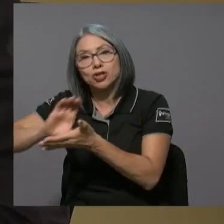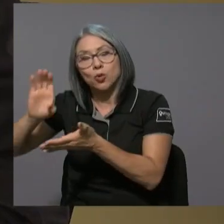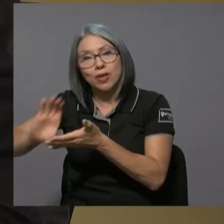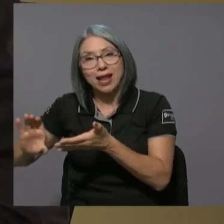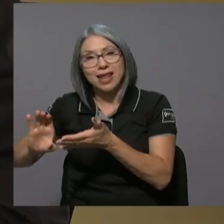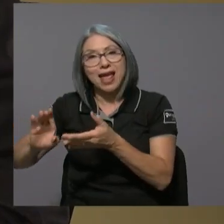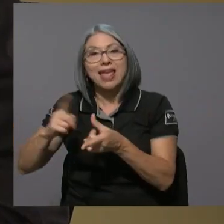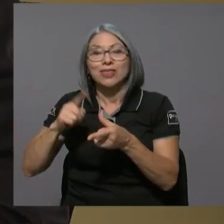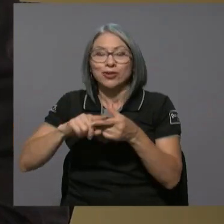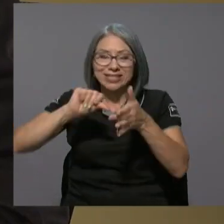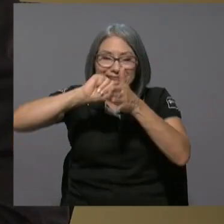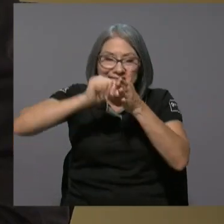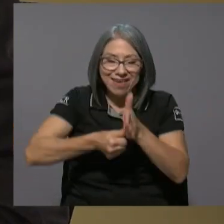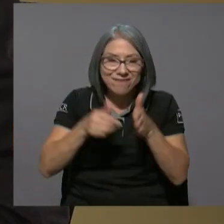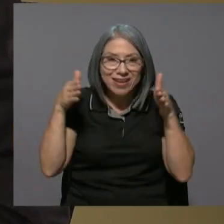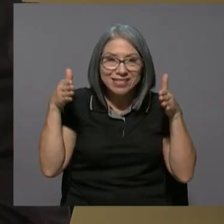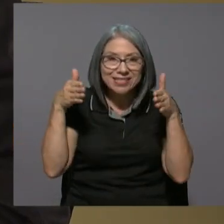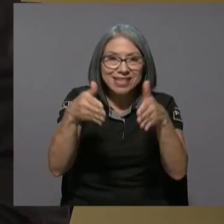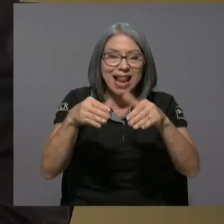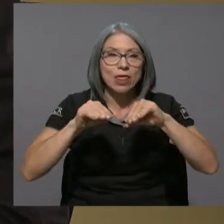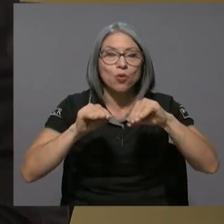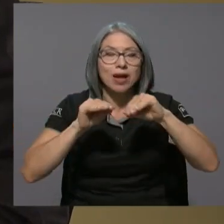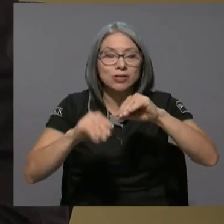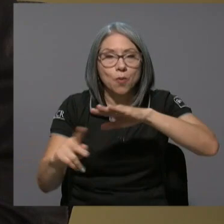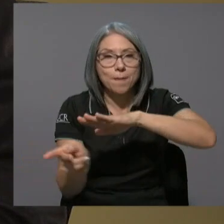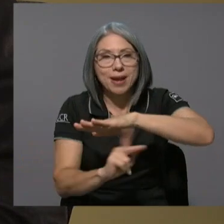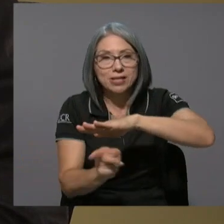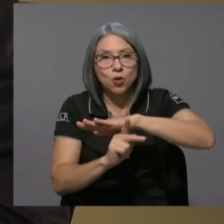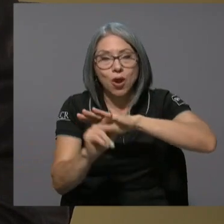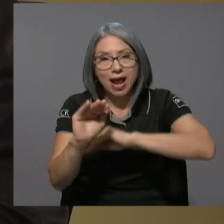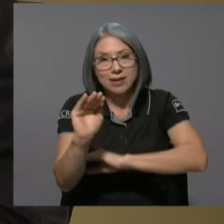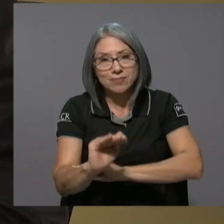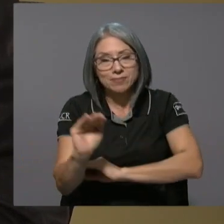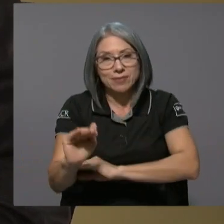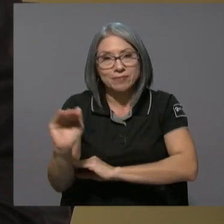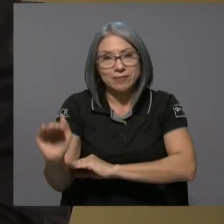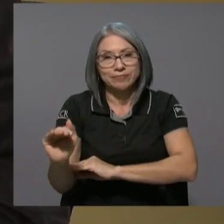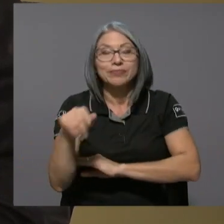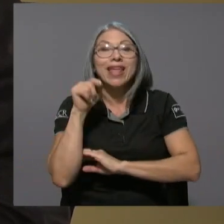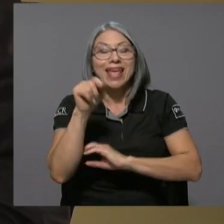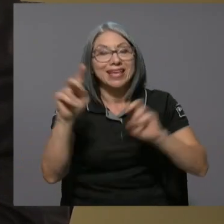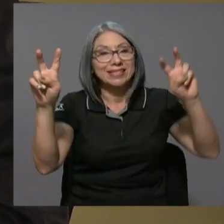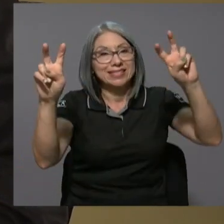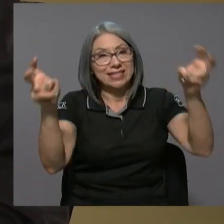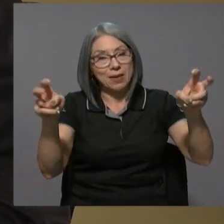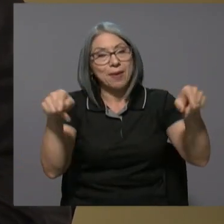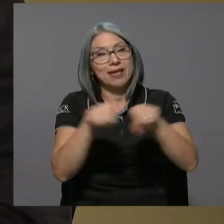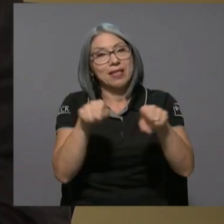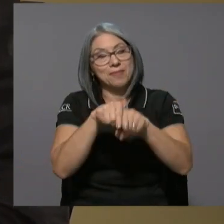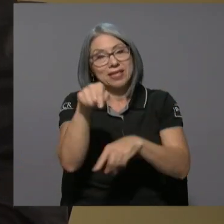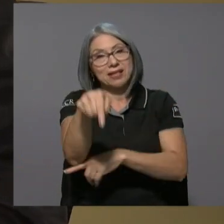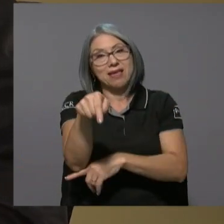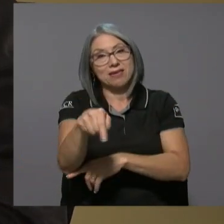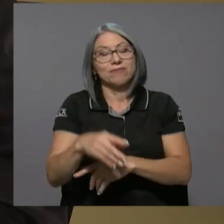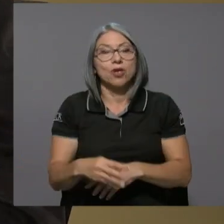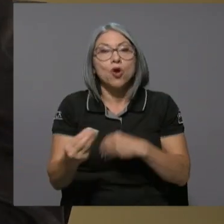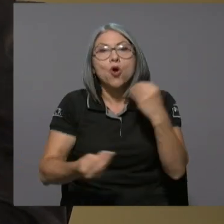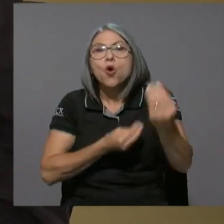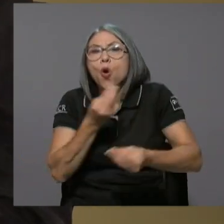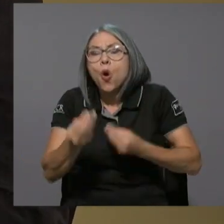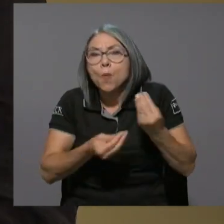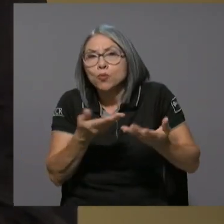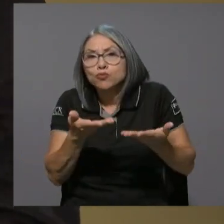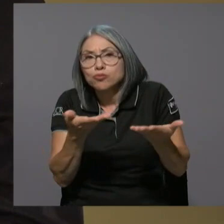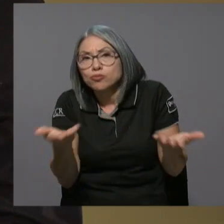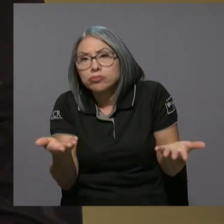énfasis al tema preescolar, ¿verdad? Bueno, eso es otro de los temas, ¿verdad?, que está ahí, ¿verdad? ¿Cómo se concebía eso? Bueno,